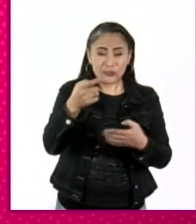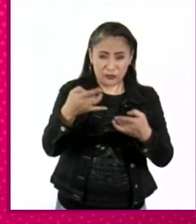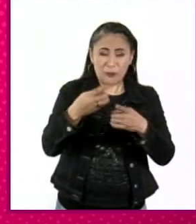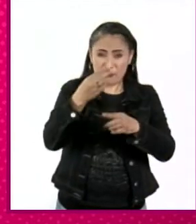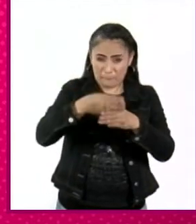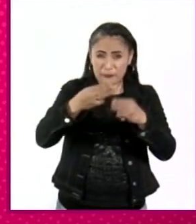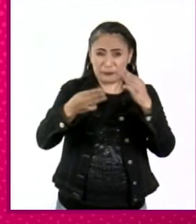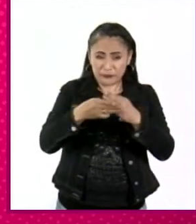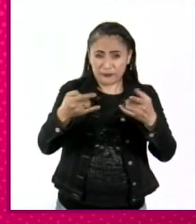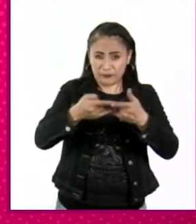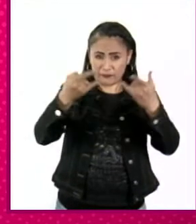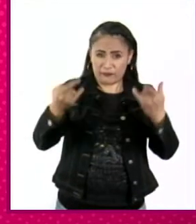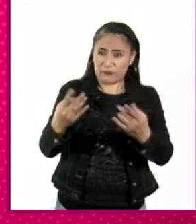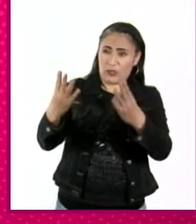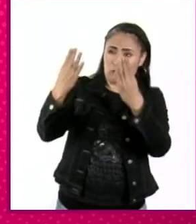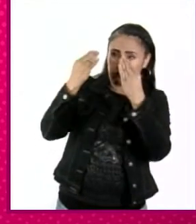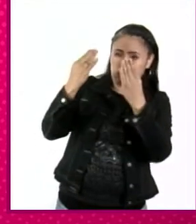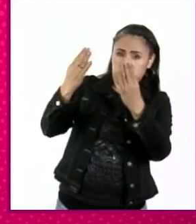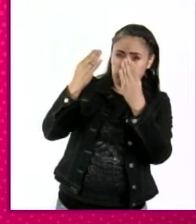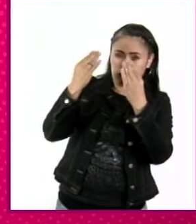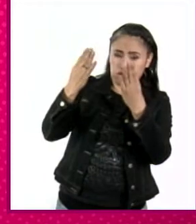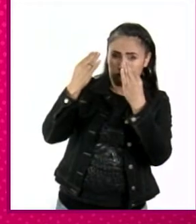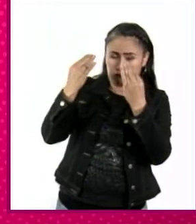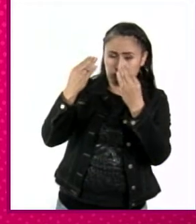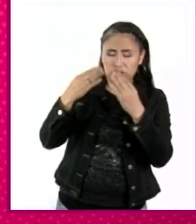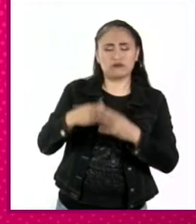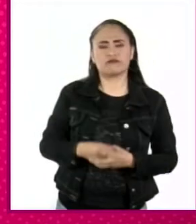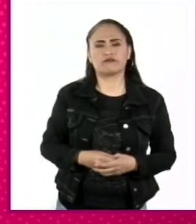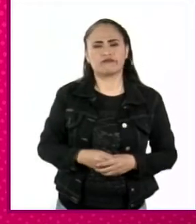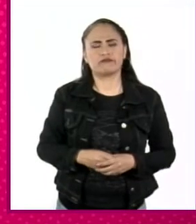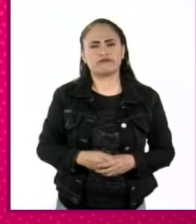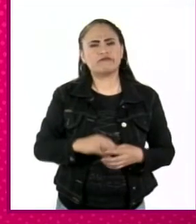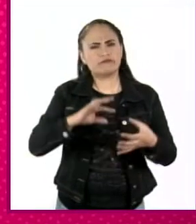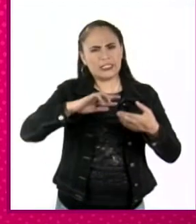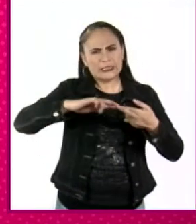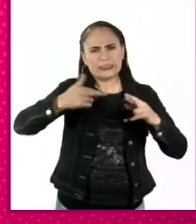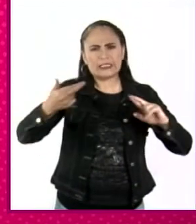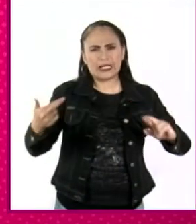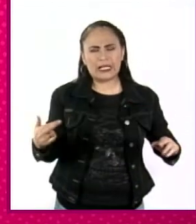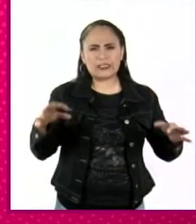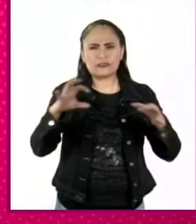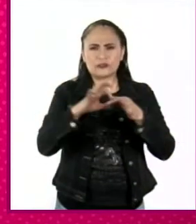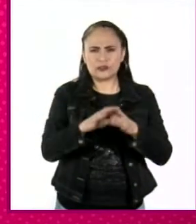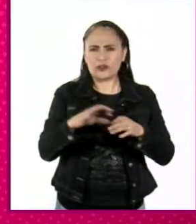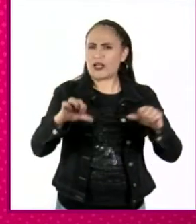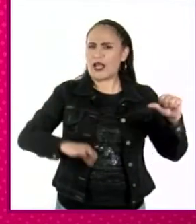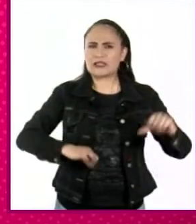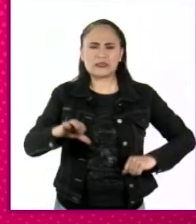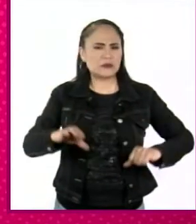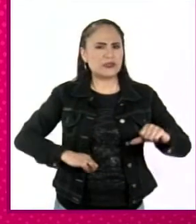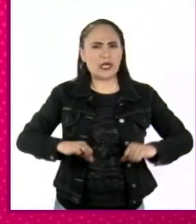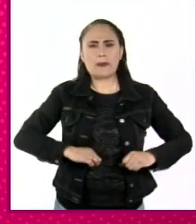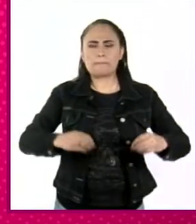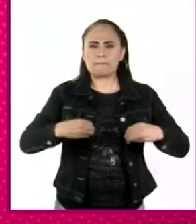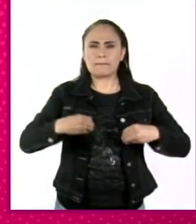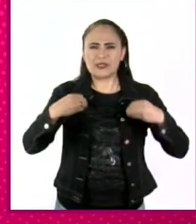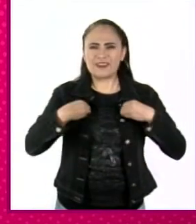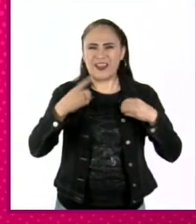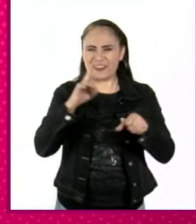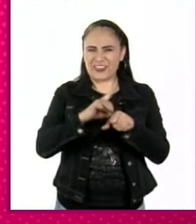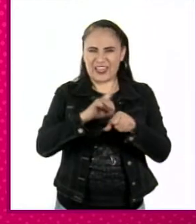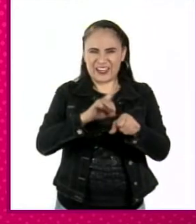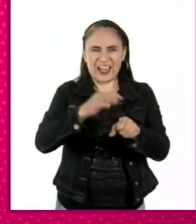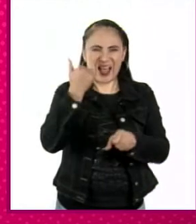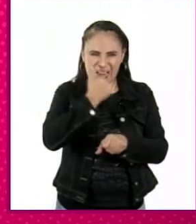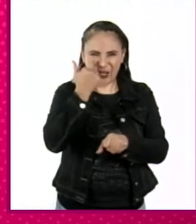historia radique en abordar de alguna manera y se vincule con la actividad cotidiana de los alumnos y